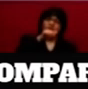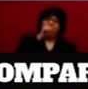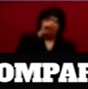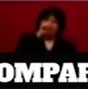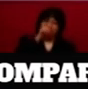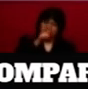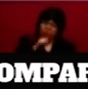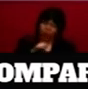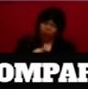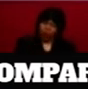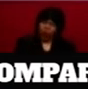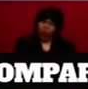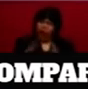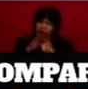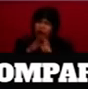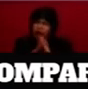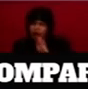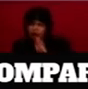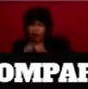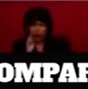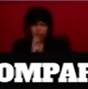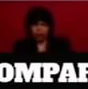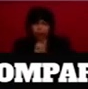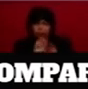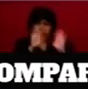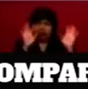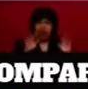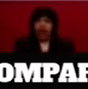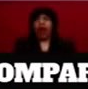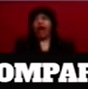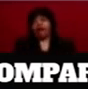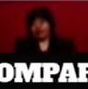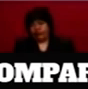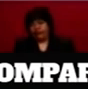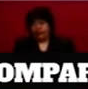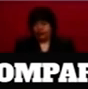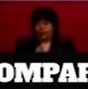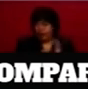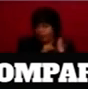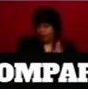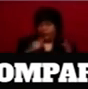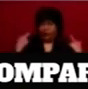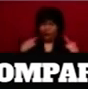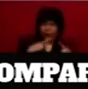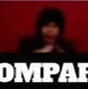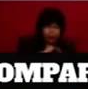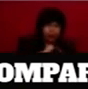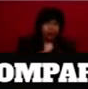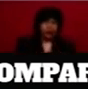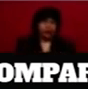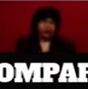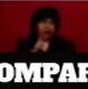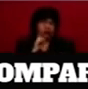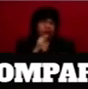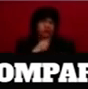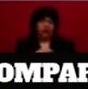bajar empezó a bajar ahí observamos claramente entonces por ejemplo en docentes por eso el